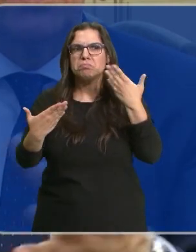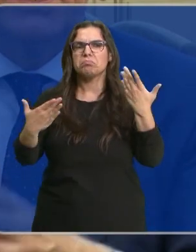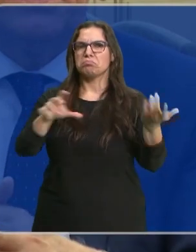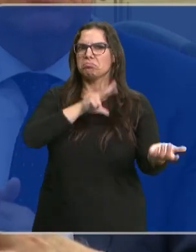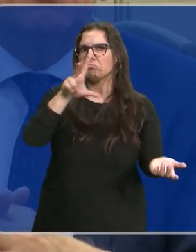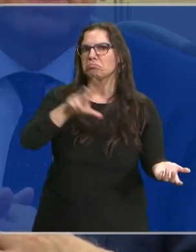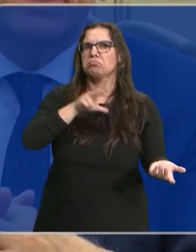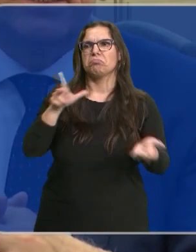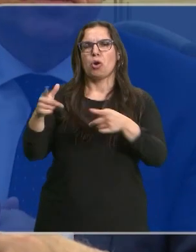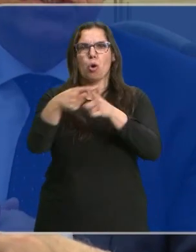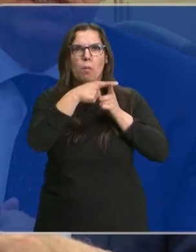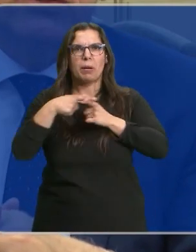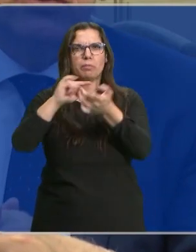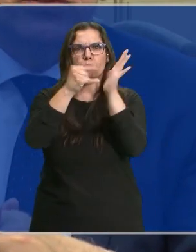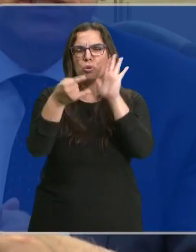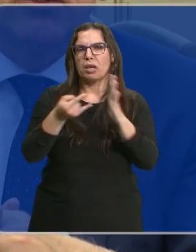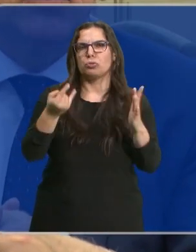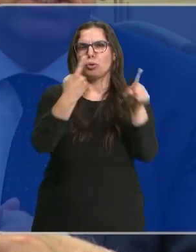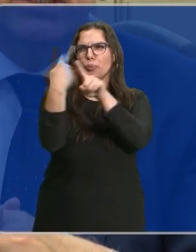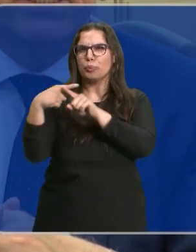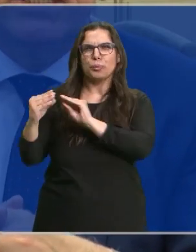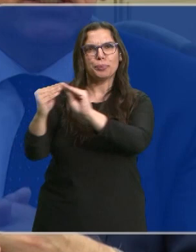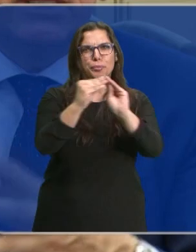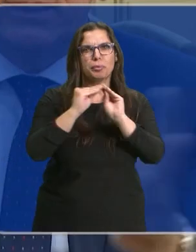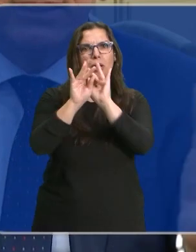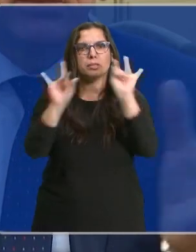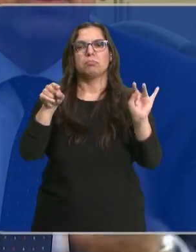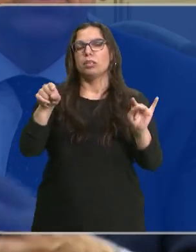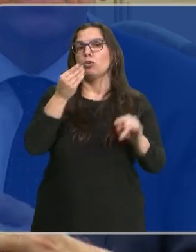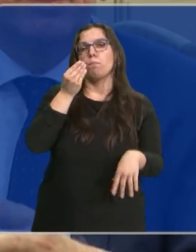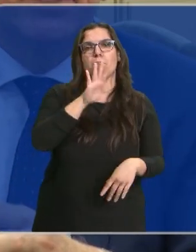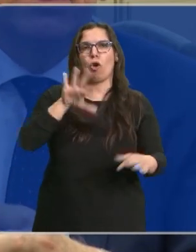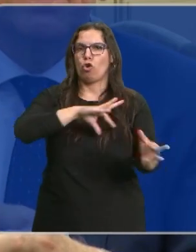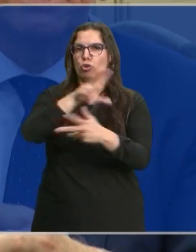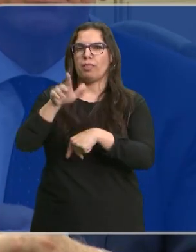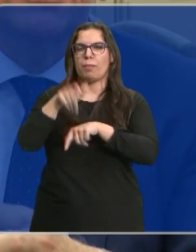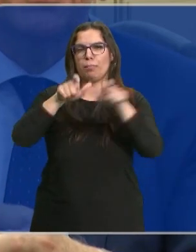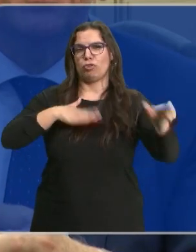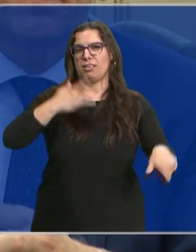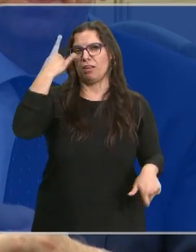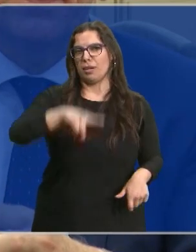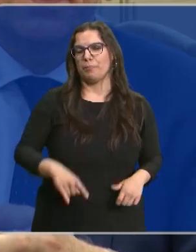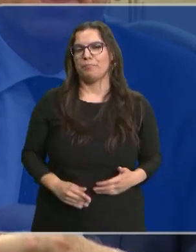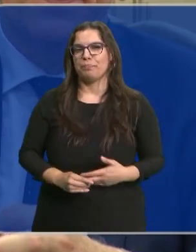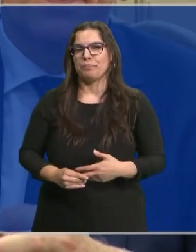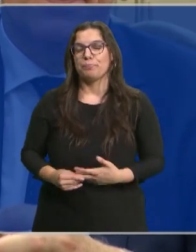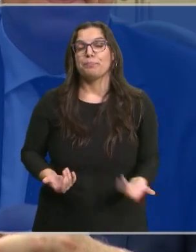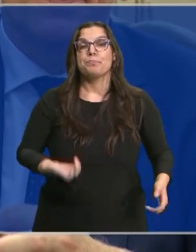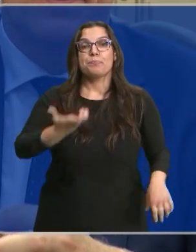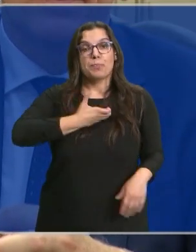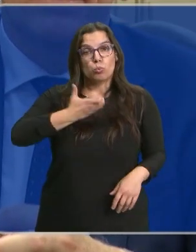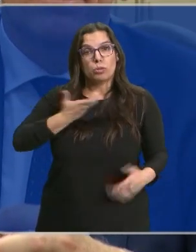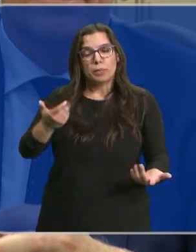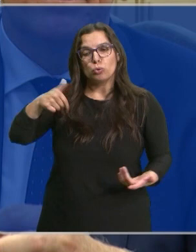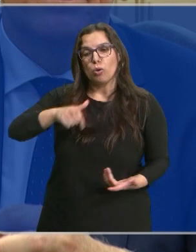concordia, de compartir proyectos comunes, y esa es la mejor noticia para los salmantinos. El ayuntamiento